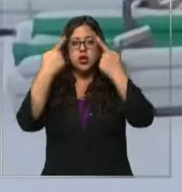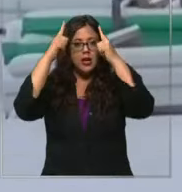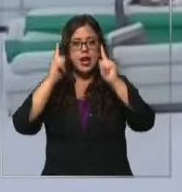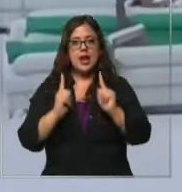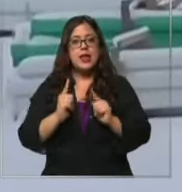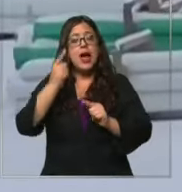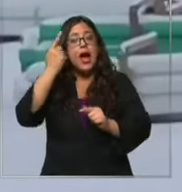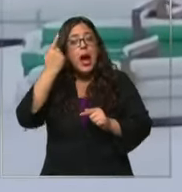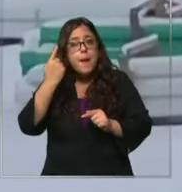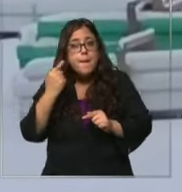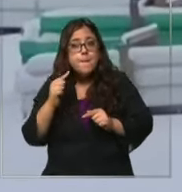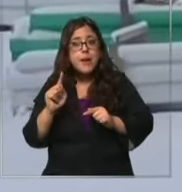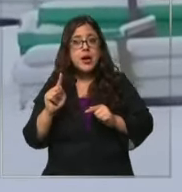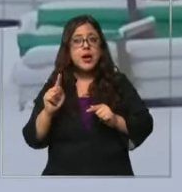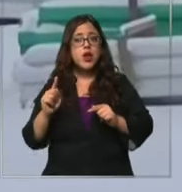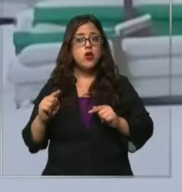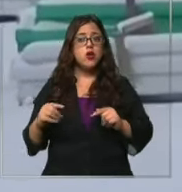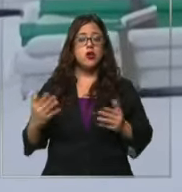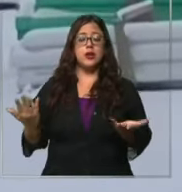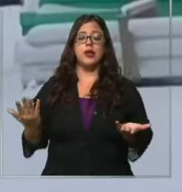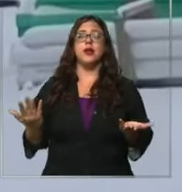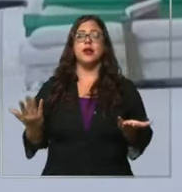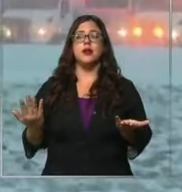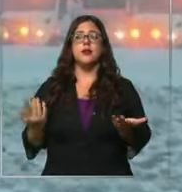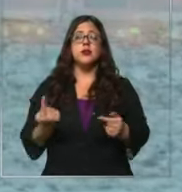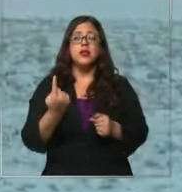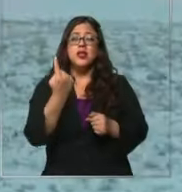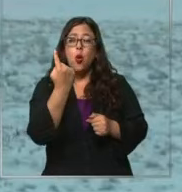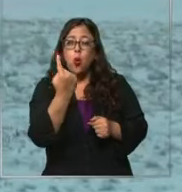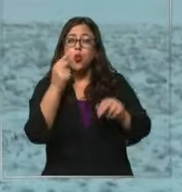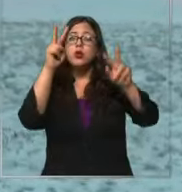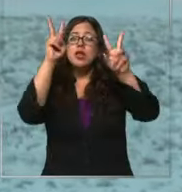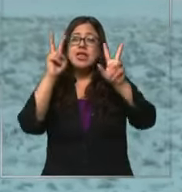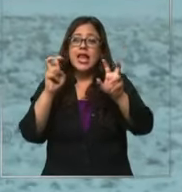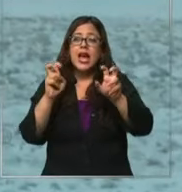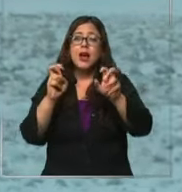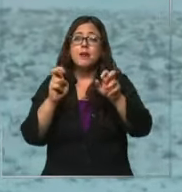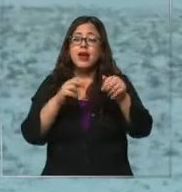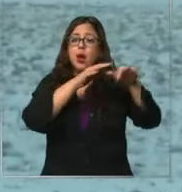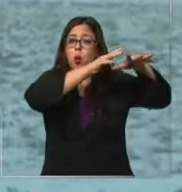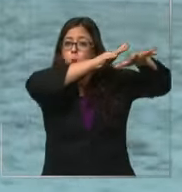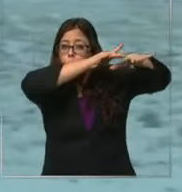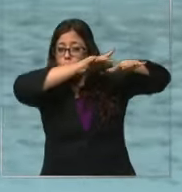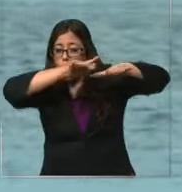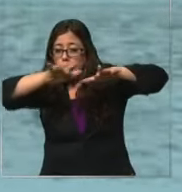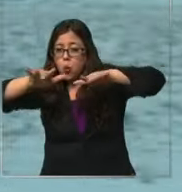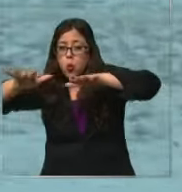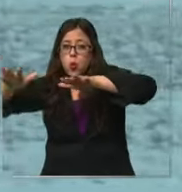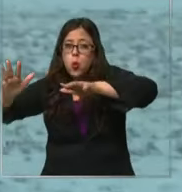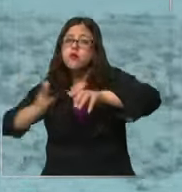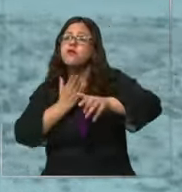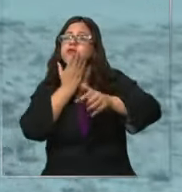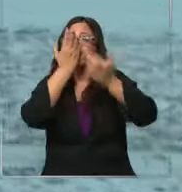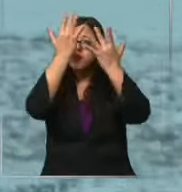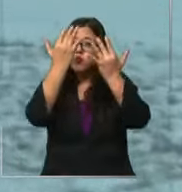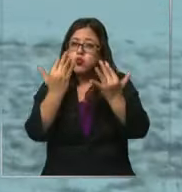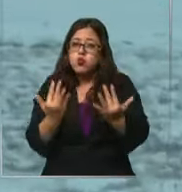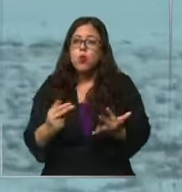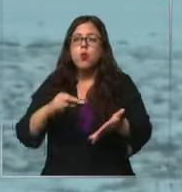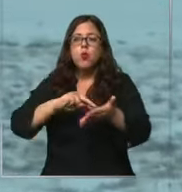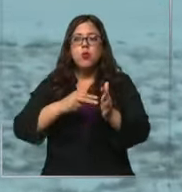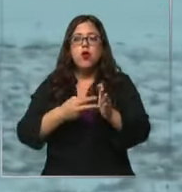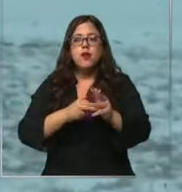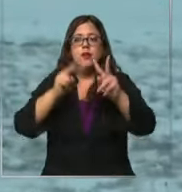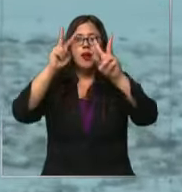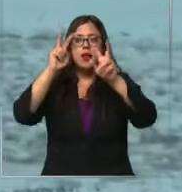herida. Pero lo cierto, Patti, es que una de las características de este último sistema frontal ha sido los problemas que ha habido